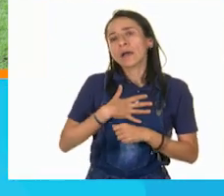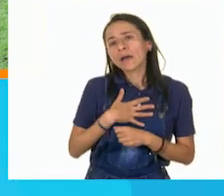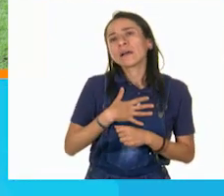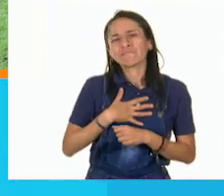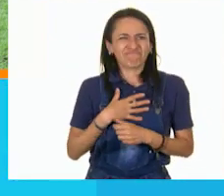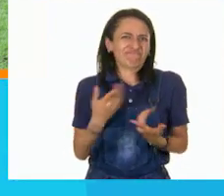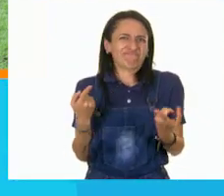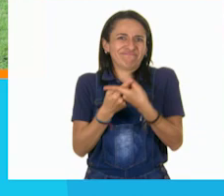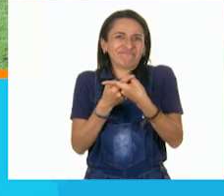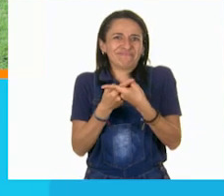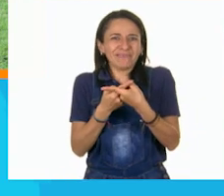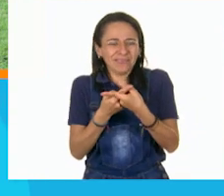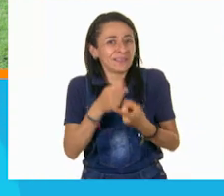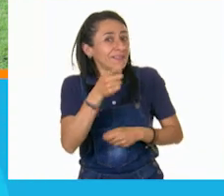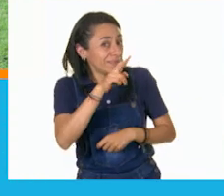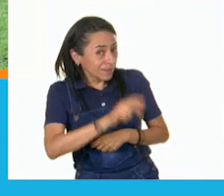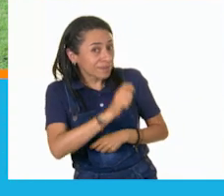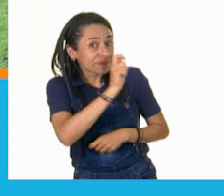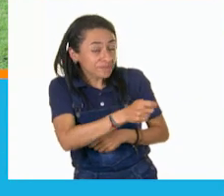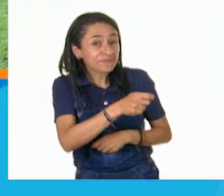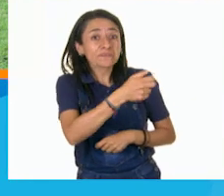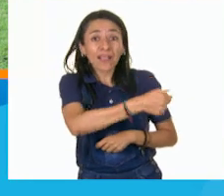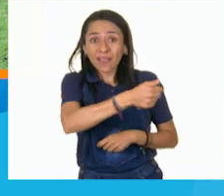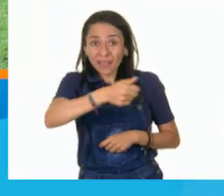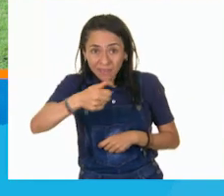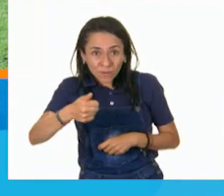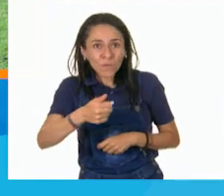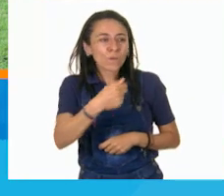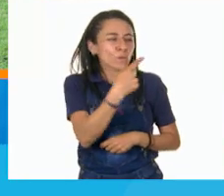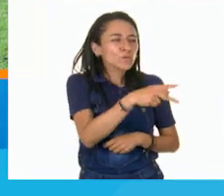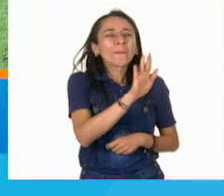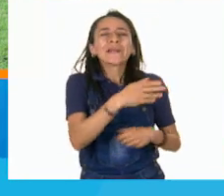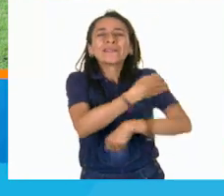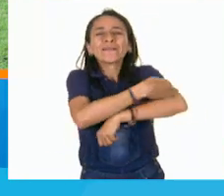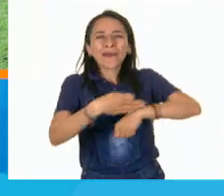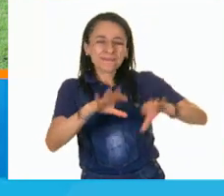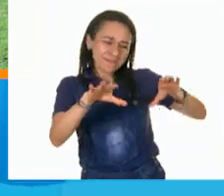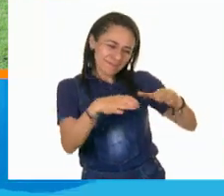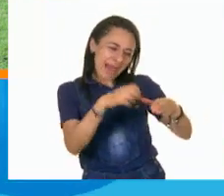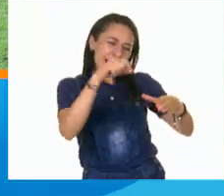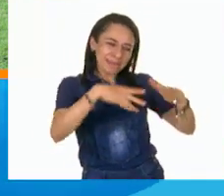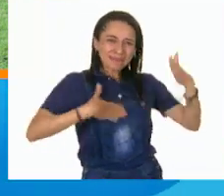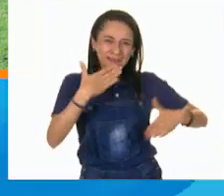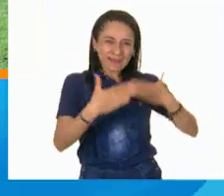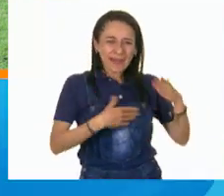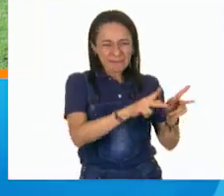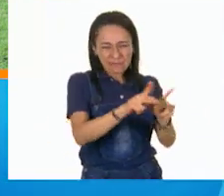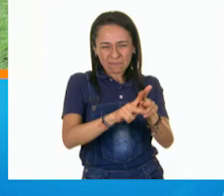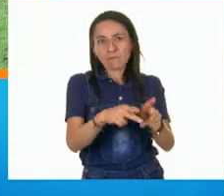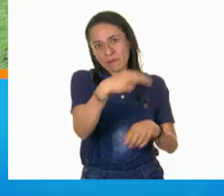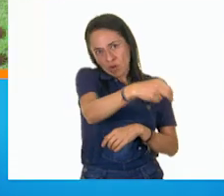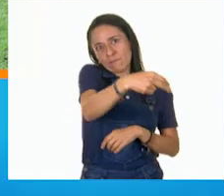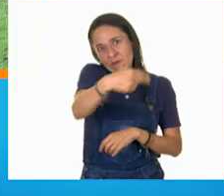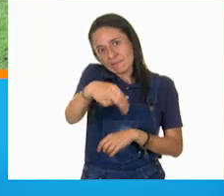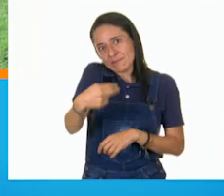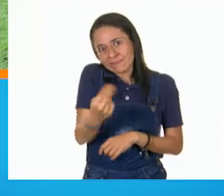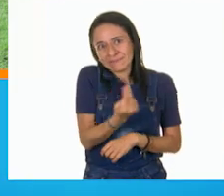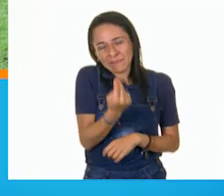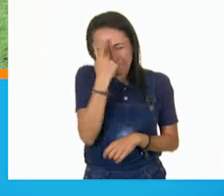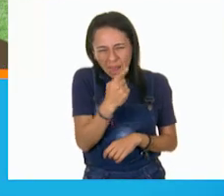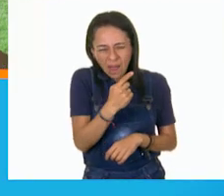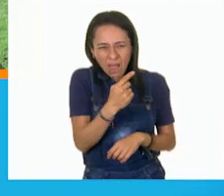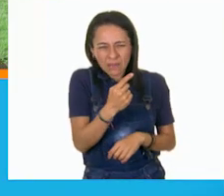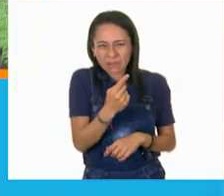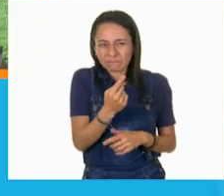sea bueno que a cada prima le digamos por su nombre, ¿no? Exactamente, para poder diferenciarlas.